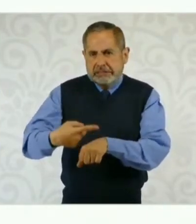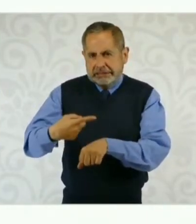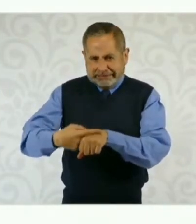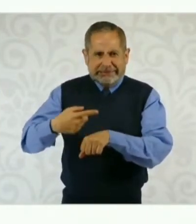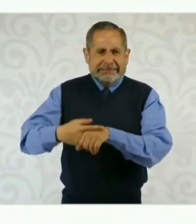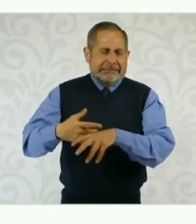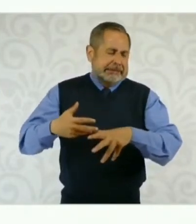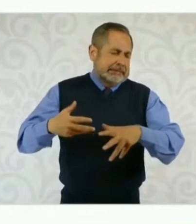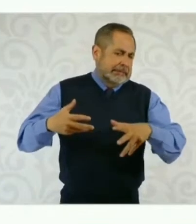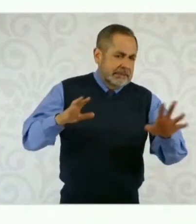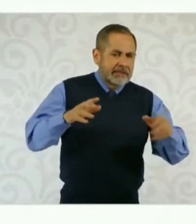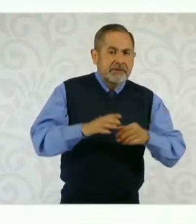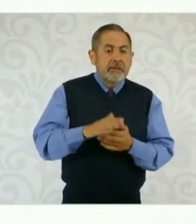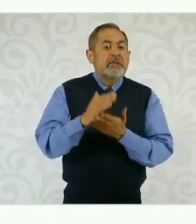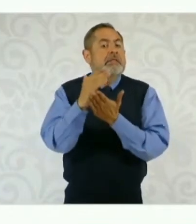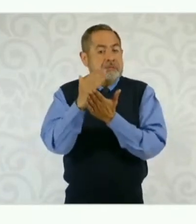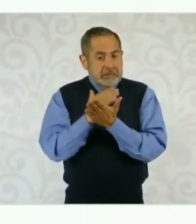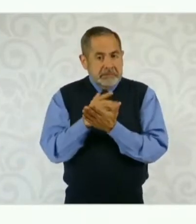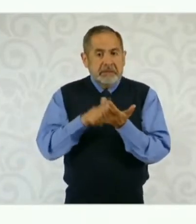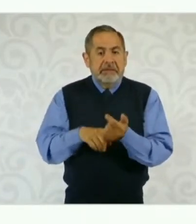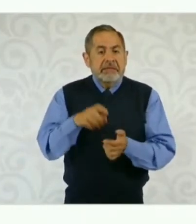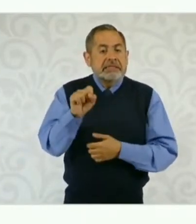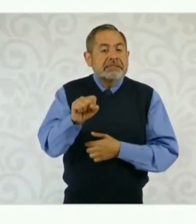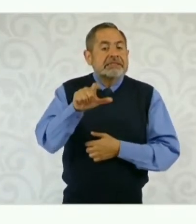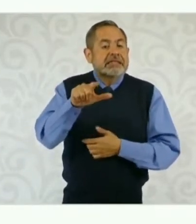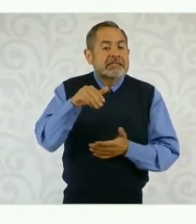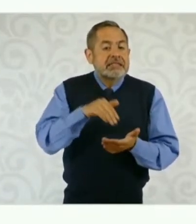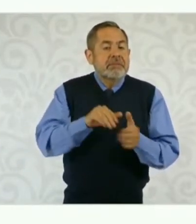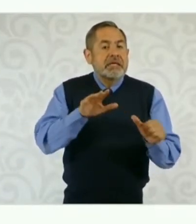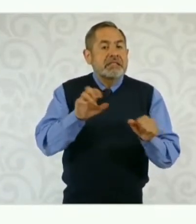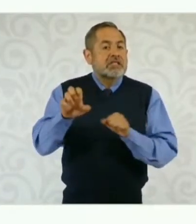295.268 casos, disminuyeron después a